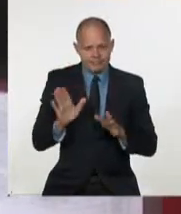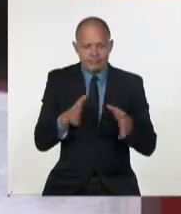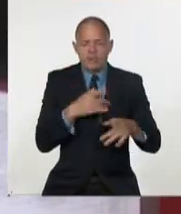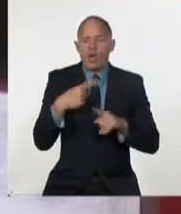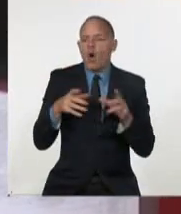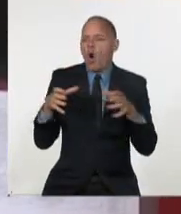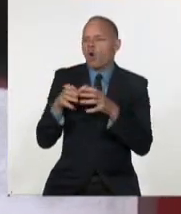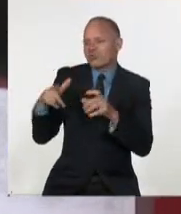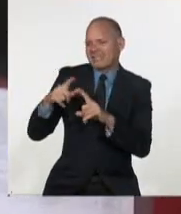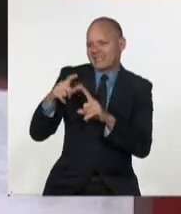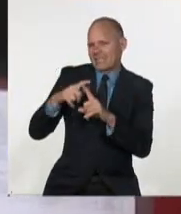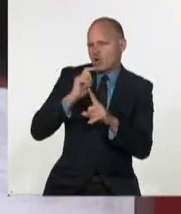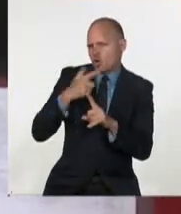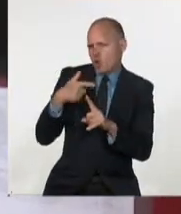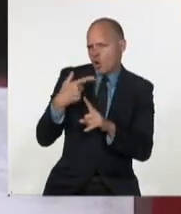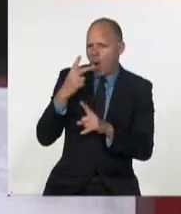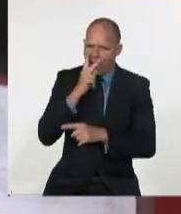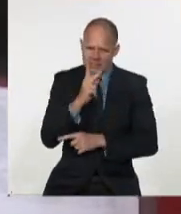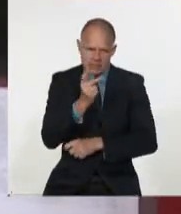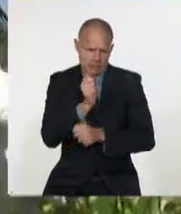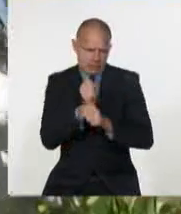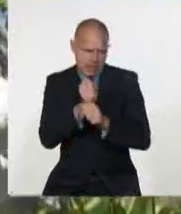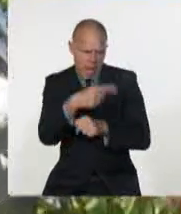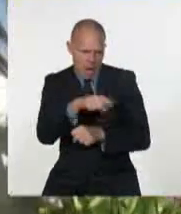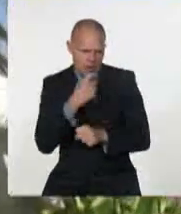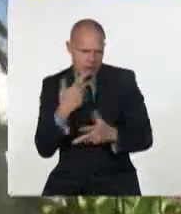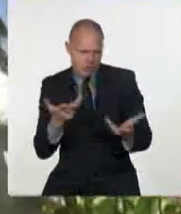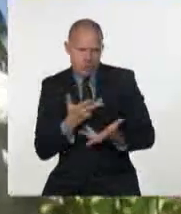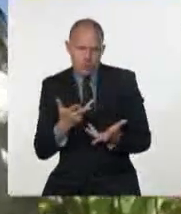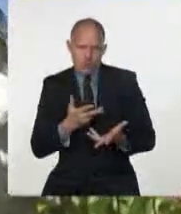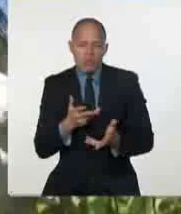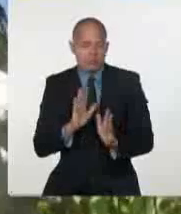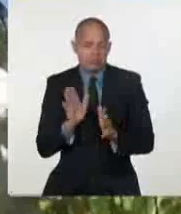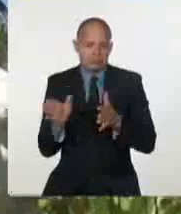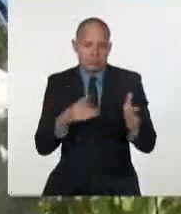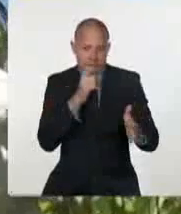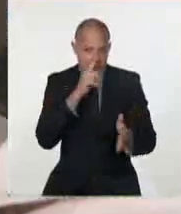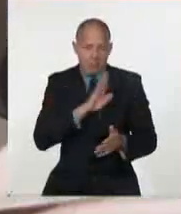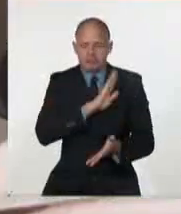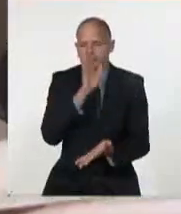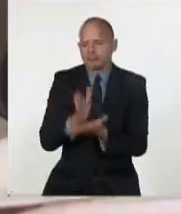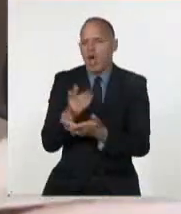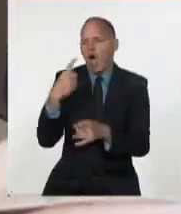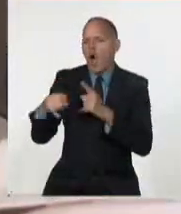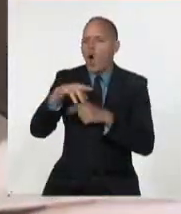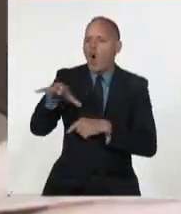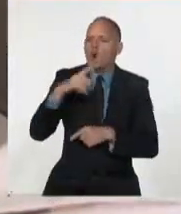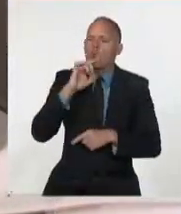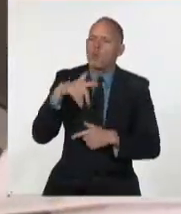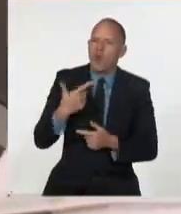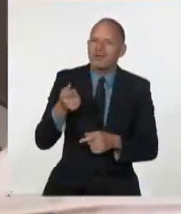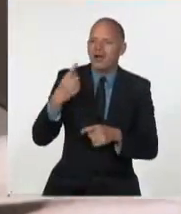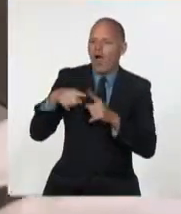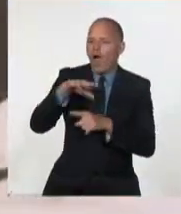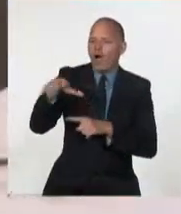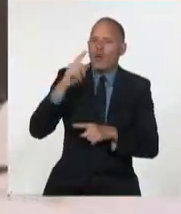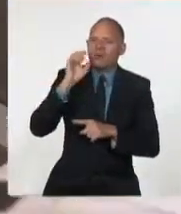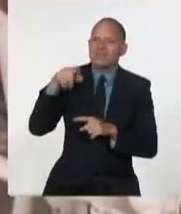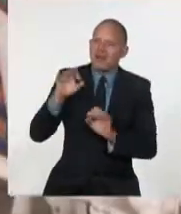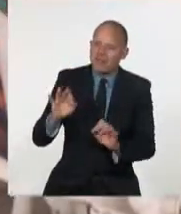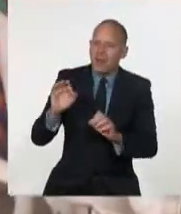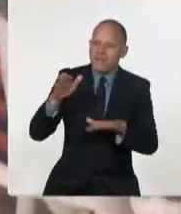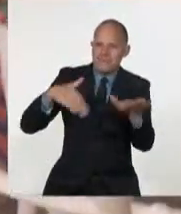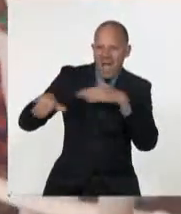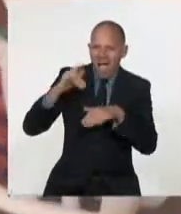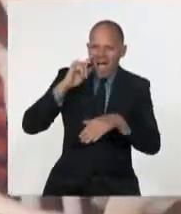trabajadores y formas de gestión que los hagan eficientes. A continuación, la comitiva visitó el Círculo Gerardo Abreu Fontán. La instalación